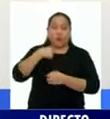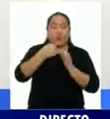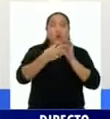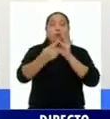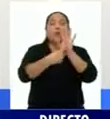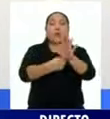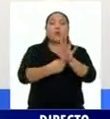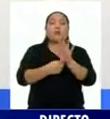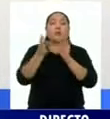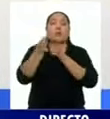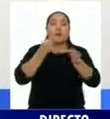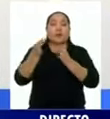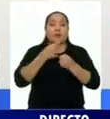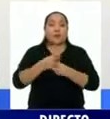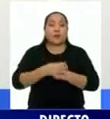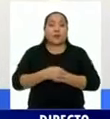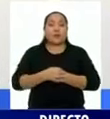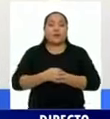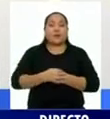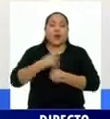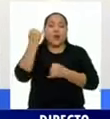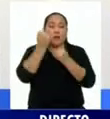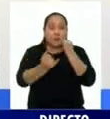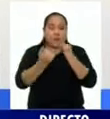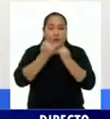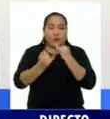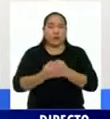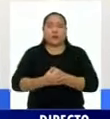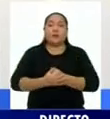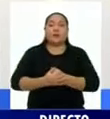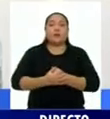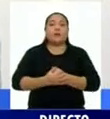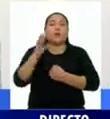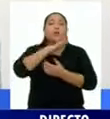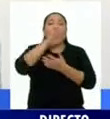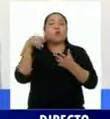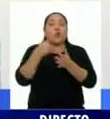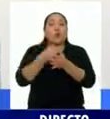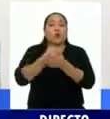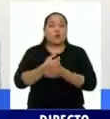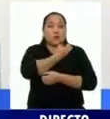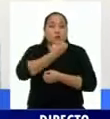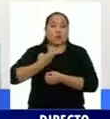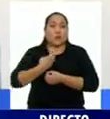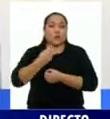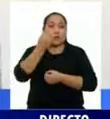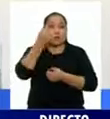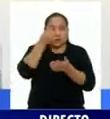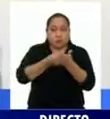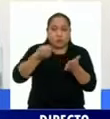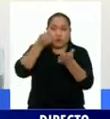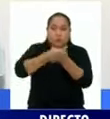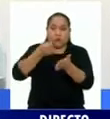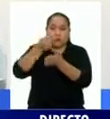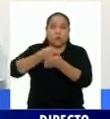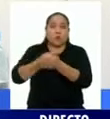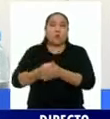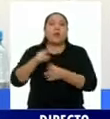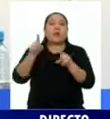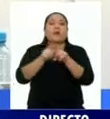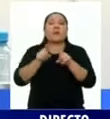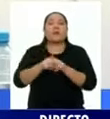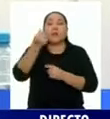explicar. Al final, todos los gobiernos gastan y a la larga